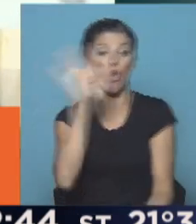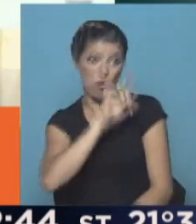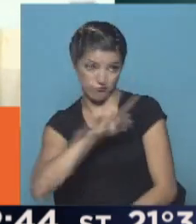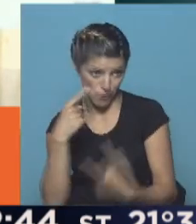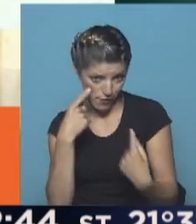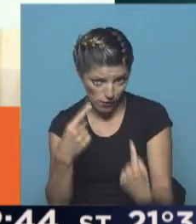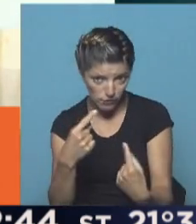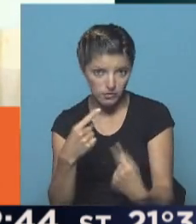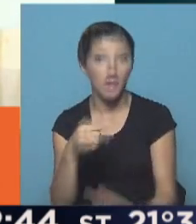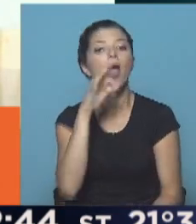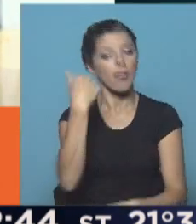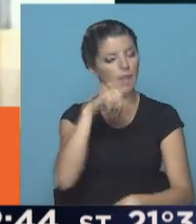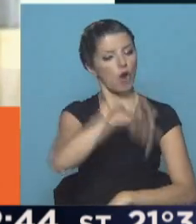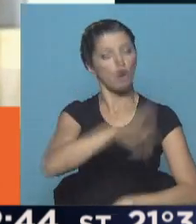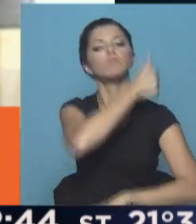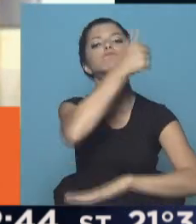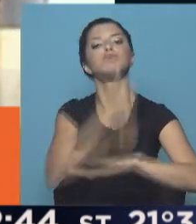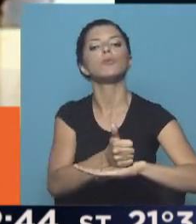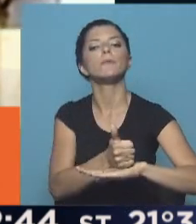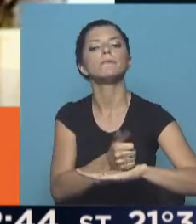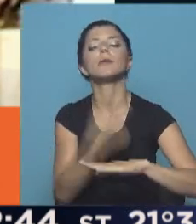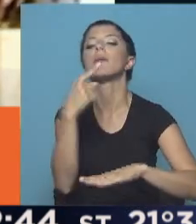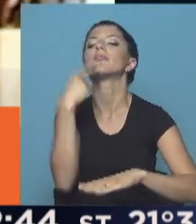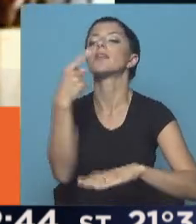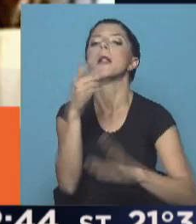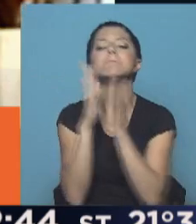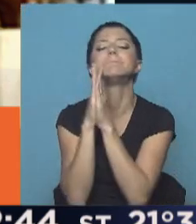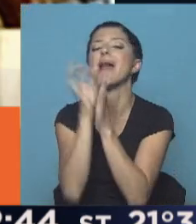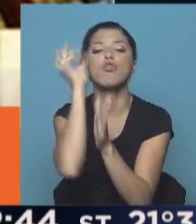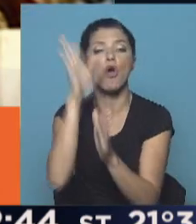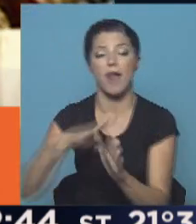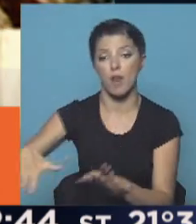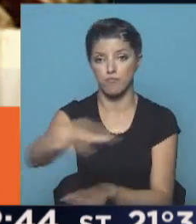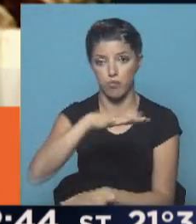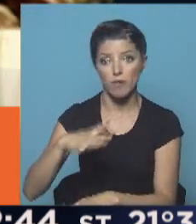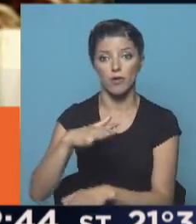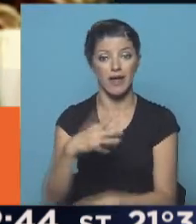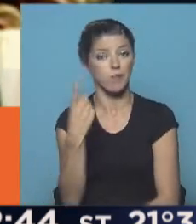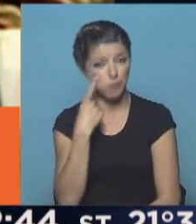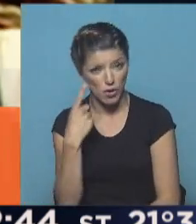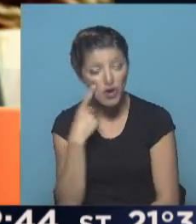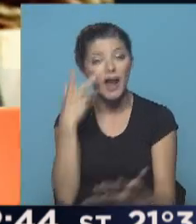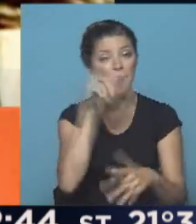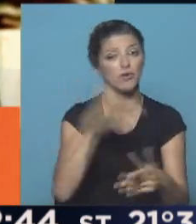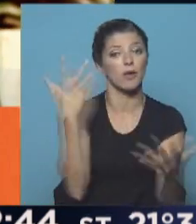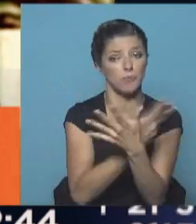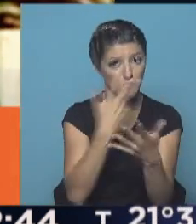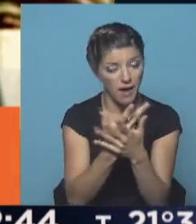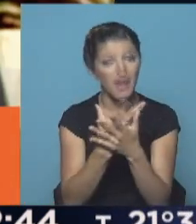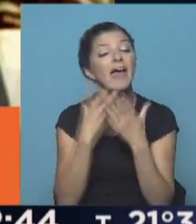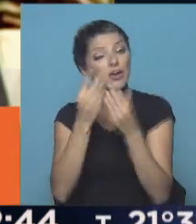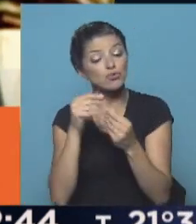asumido, que le dé la cara al país, que pidan perdón, que reconozcan a las víctimas, que acompañen la reparación de las